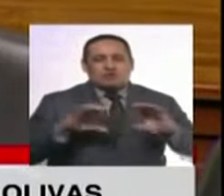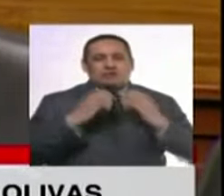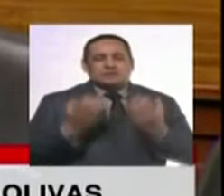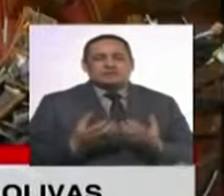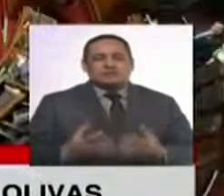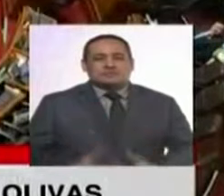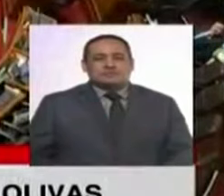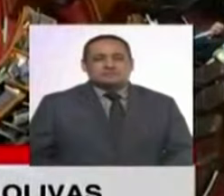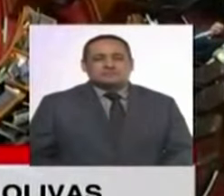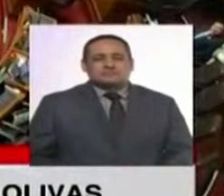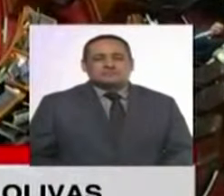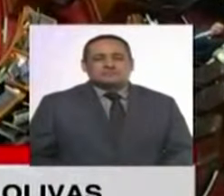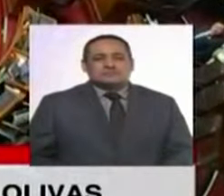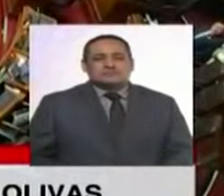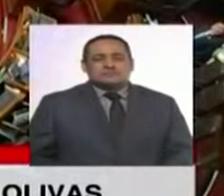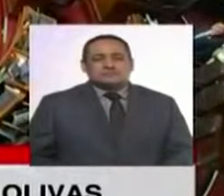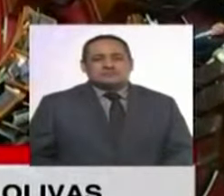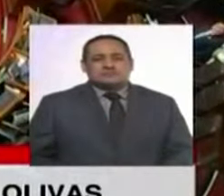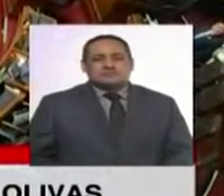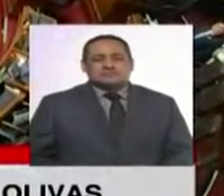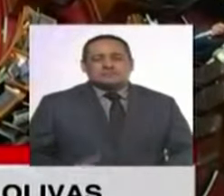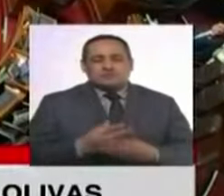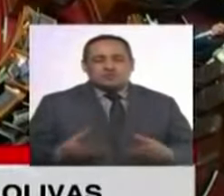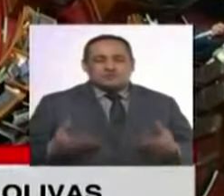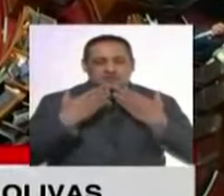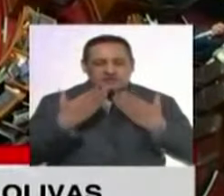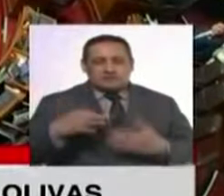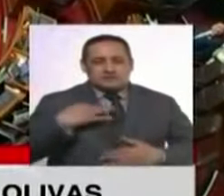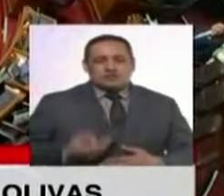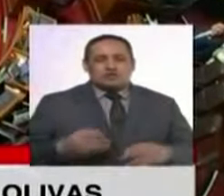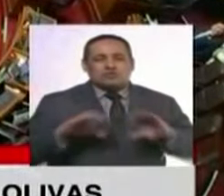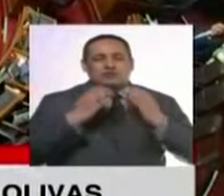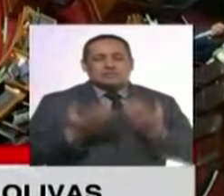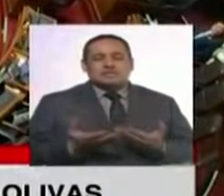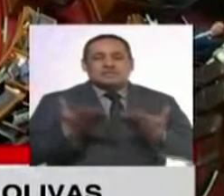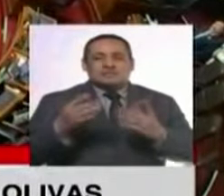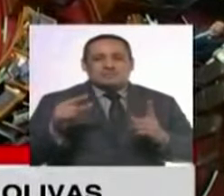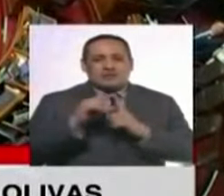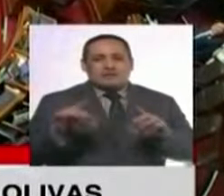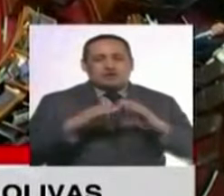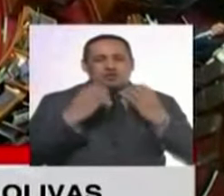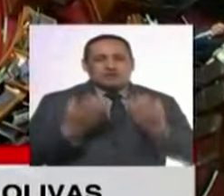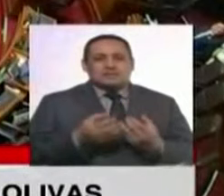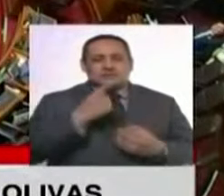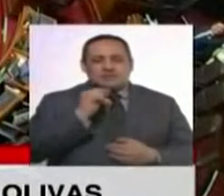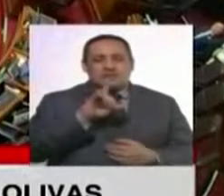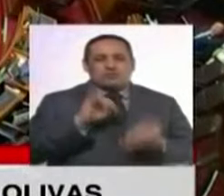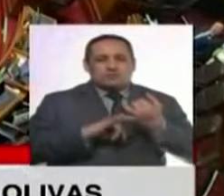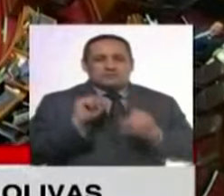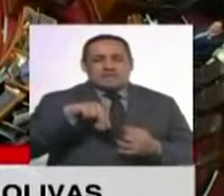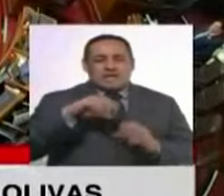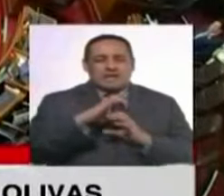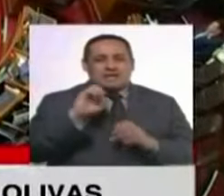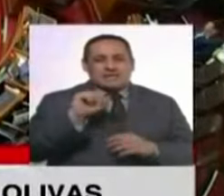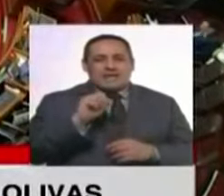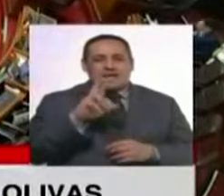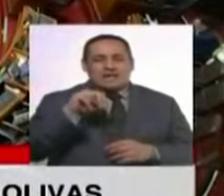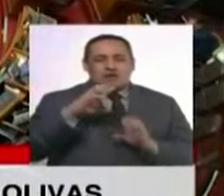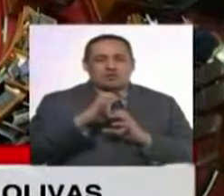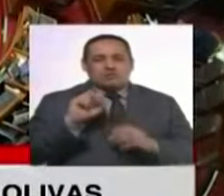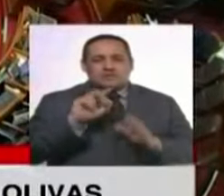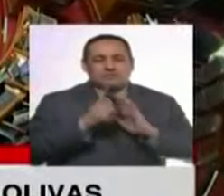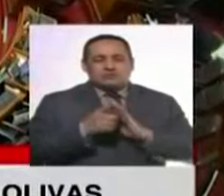sobre qué Muchas gracias señor congresista tiene la palabra el congresista Luis Ángel Aragón por tres